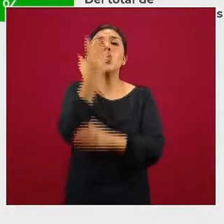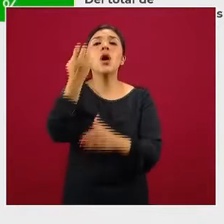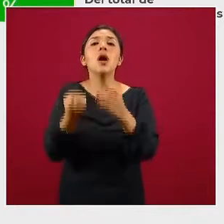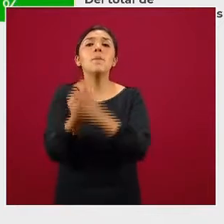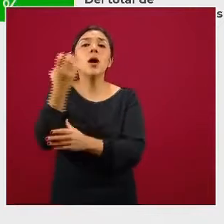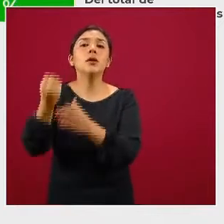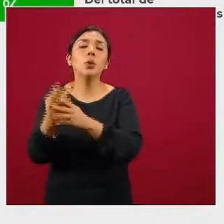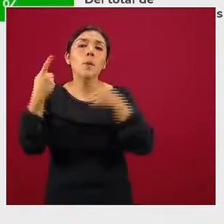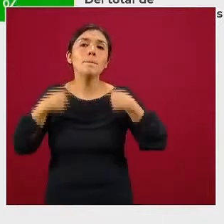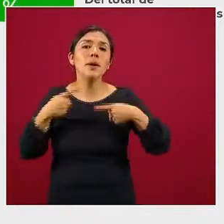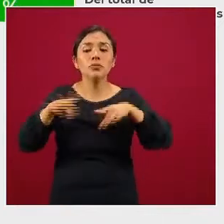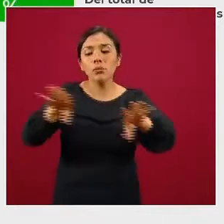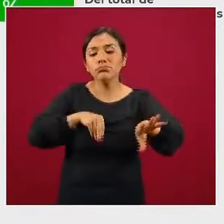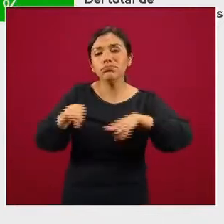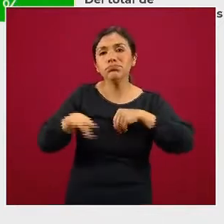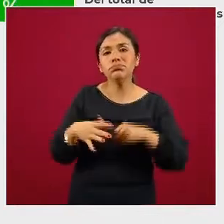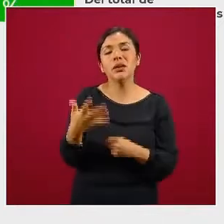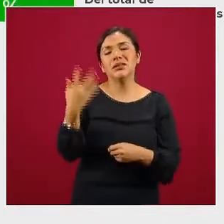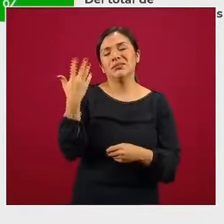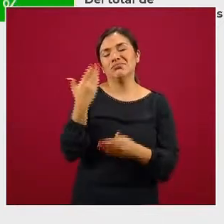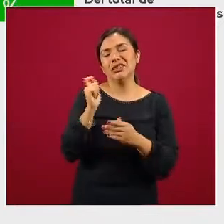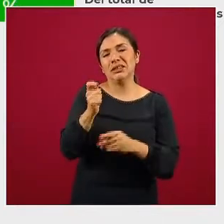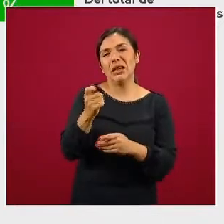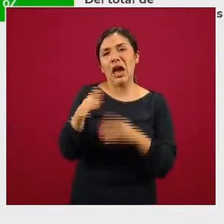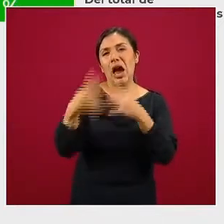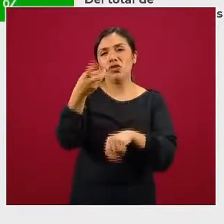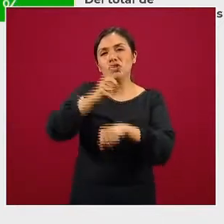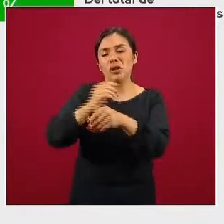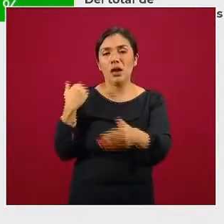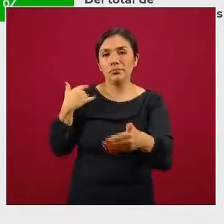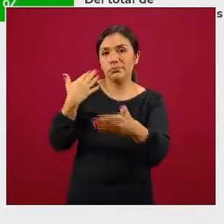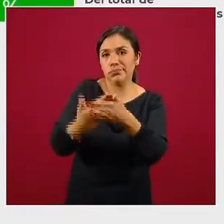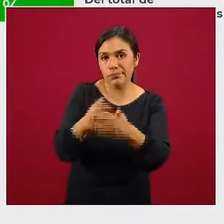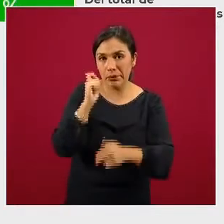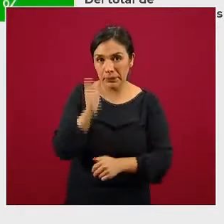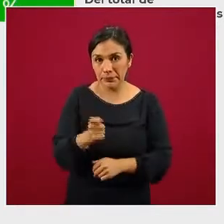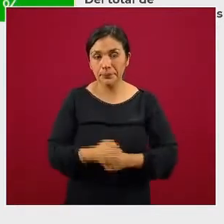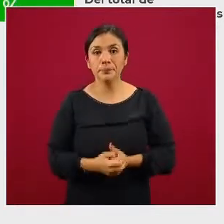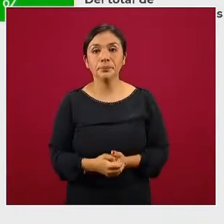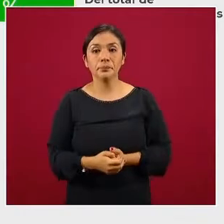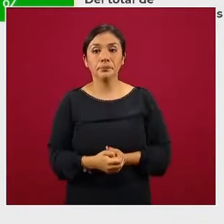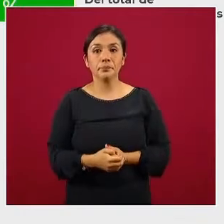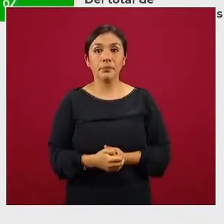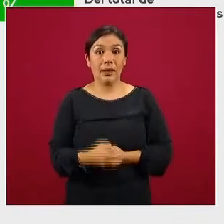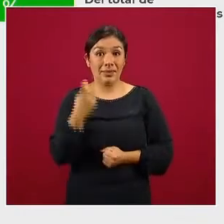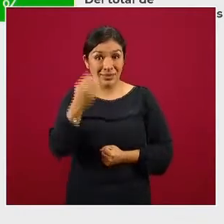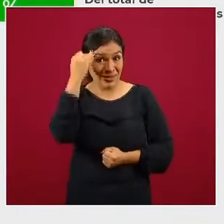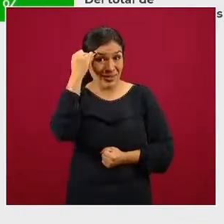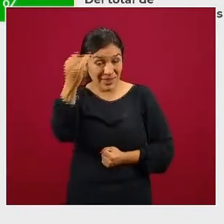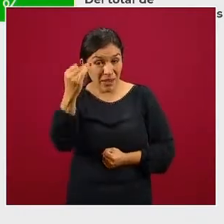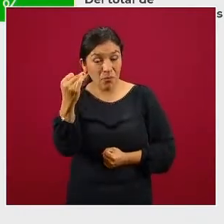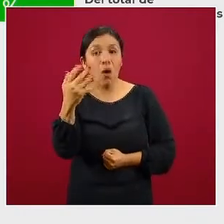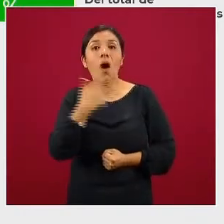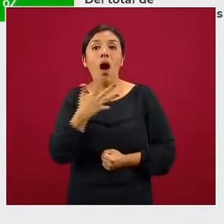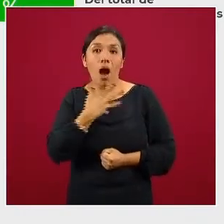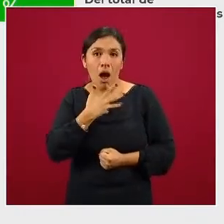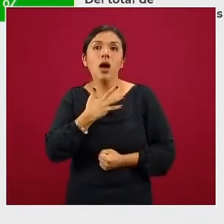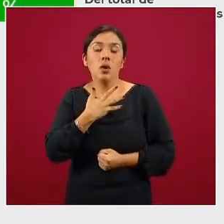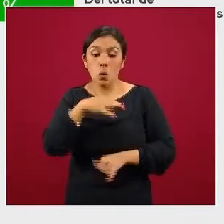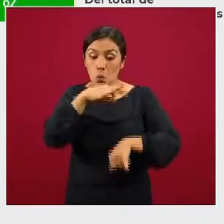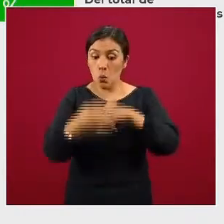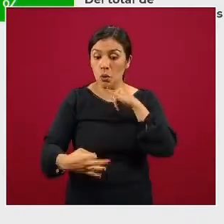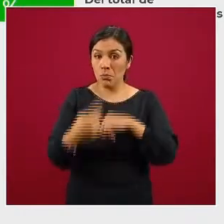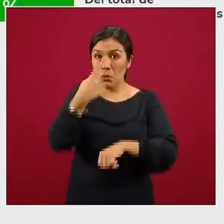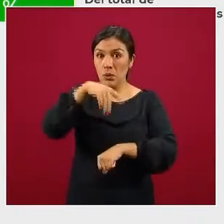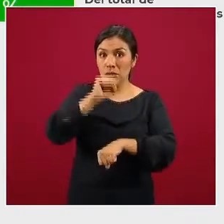casos en los últimos 14 días. Últimos respecto a lo que aquí se presenta. Y vemos que este periodo de estabilización, aunque para esta